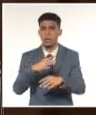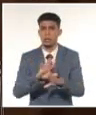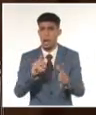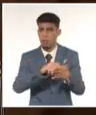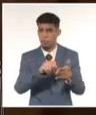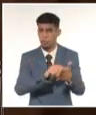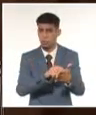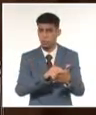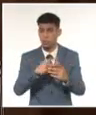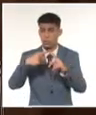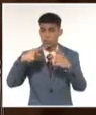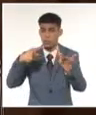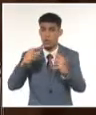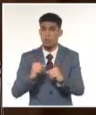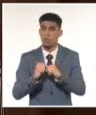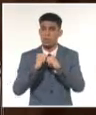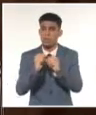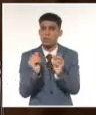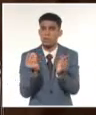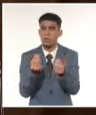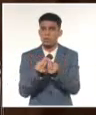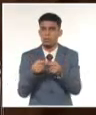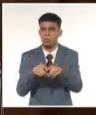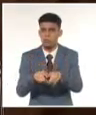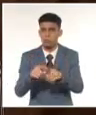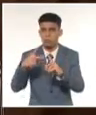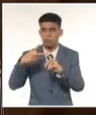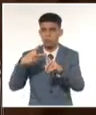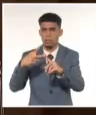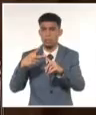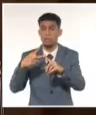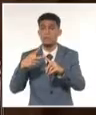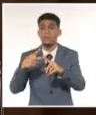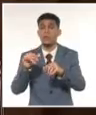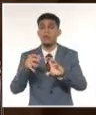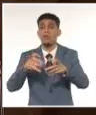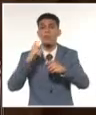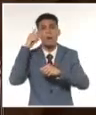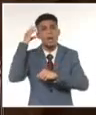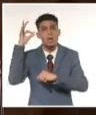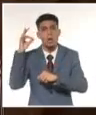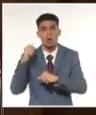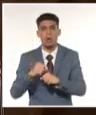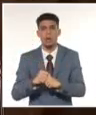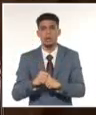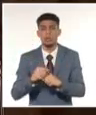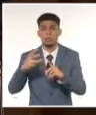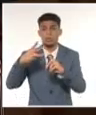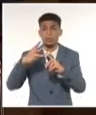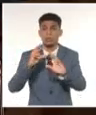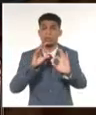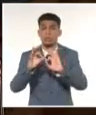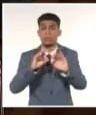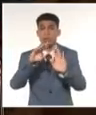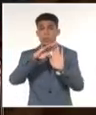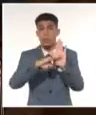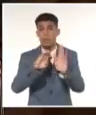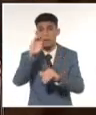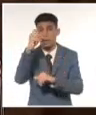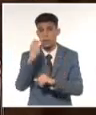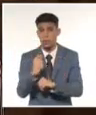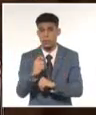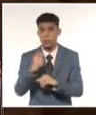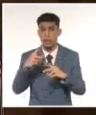el fortalecimiento de la unidad, el perfeccionamiento de la labor ideológica, el aseguramiento político a las medidas económicas y